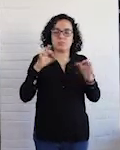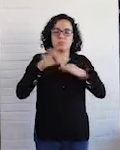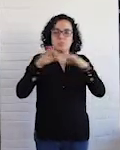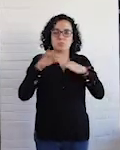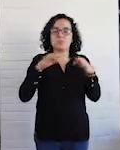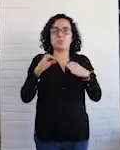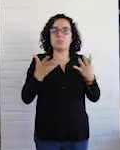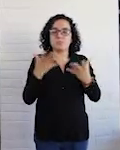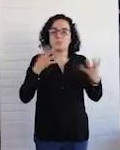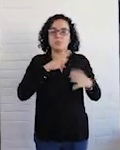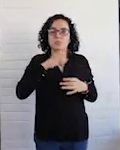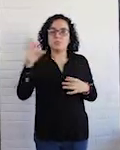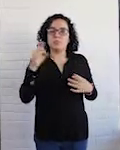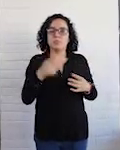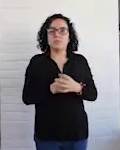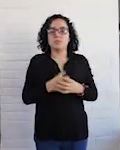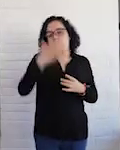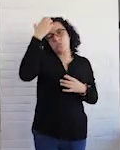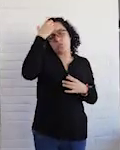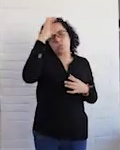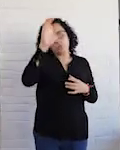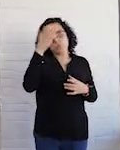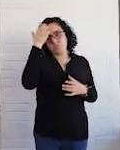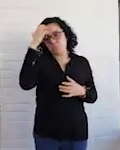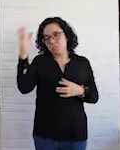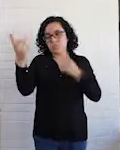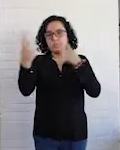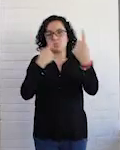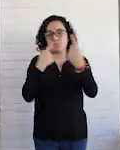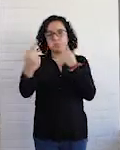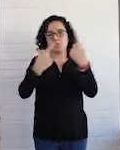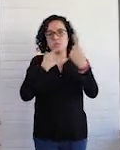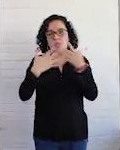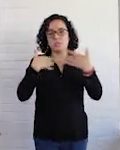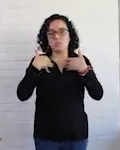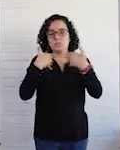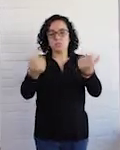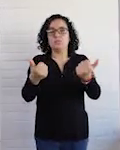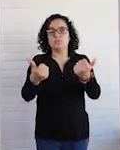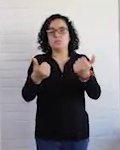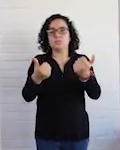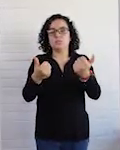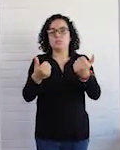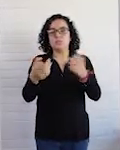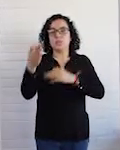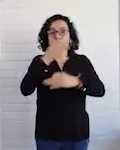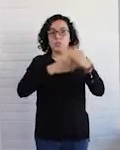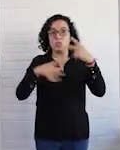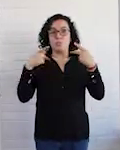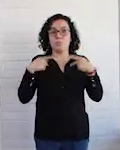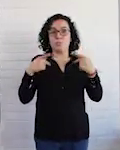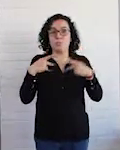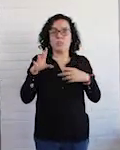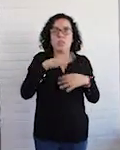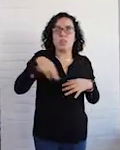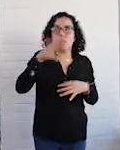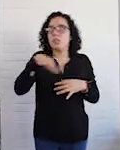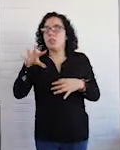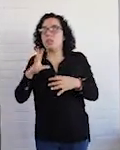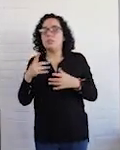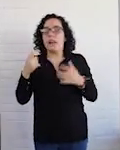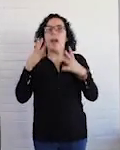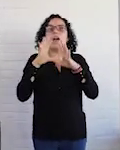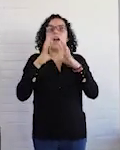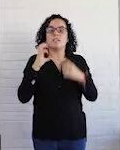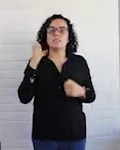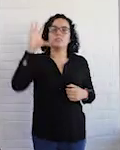Conocimiento, pues, diálogo y entendimiento para lograr lo que todo mundo está buscando en este momento. El